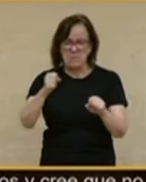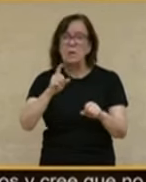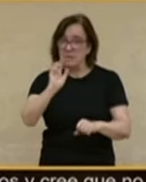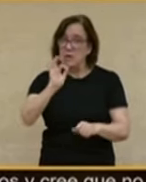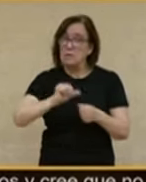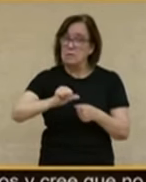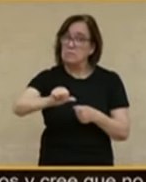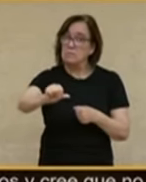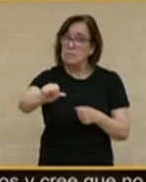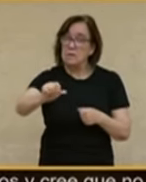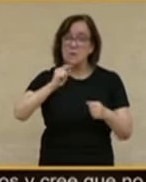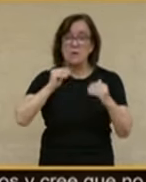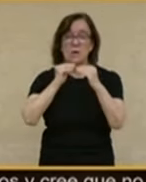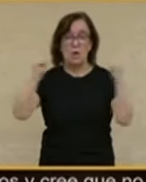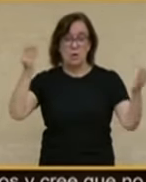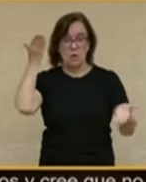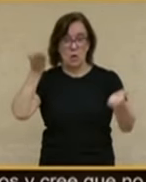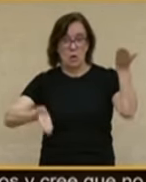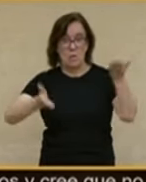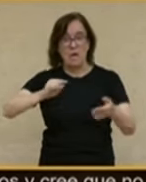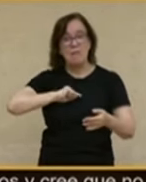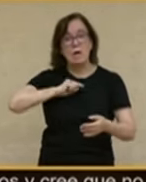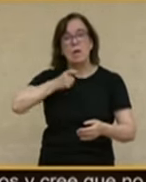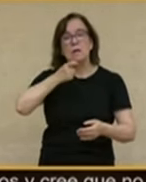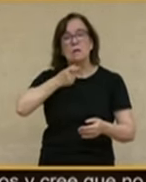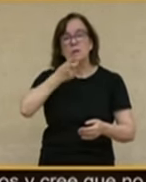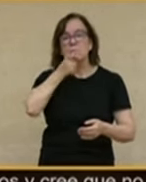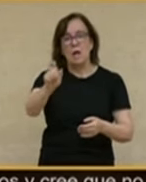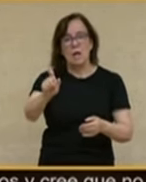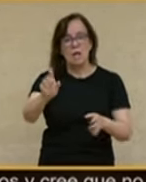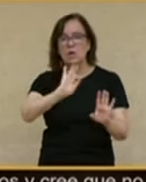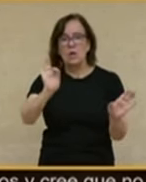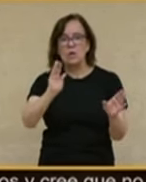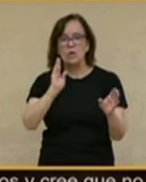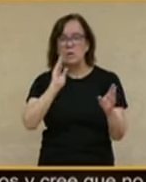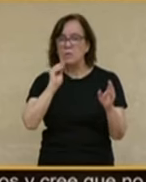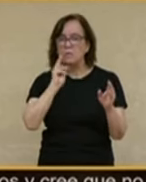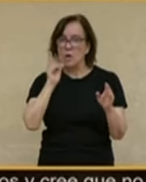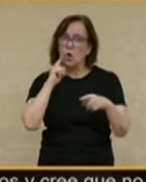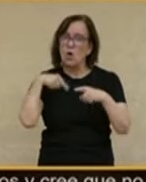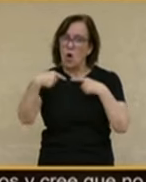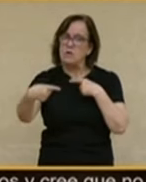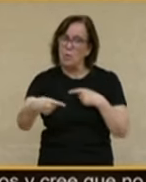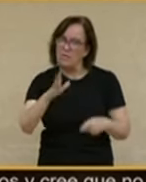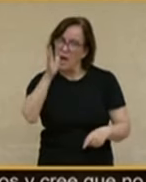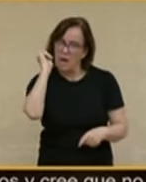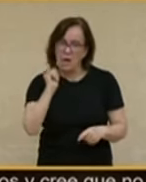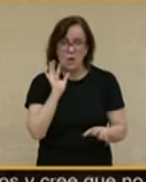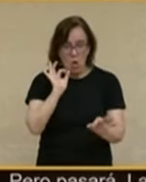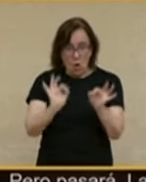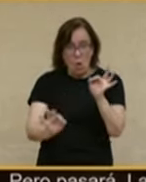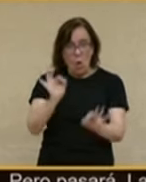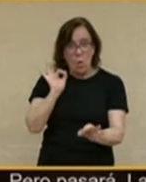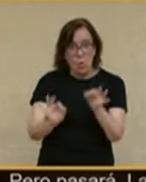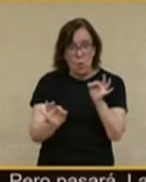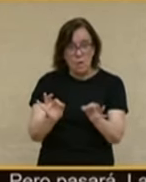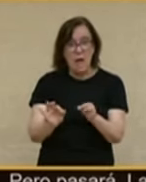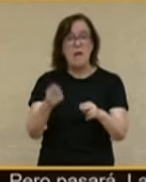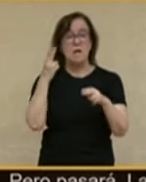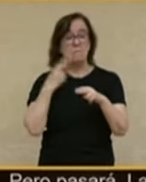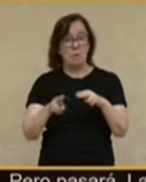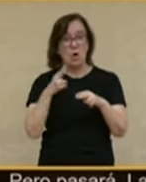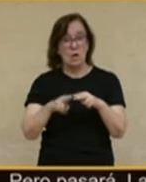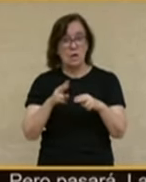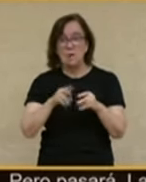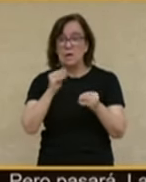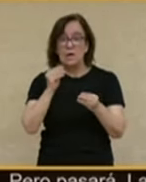pasará. La igualdad, la justicia y el valor de la palabra no van a verse atenazadas sin consecuencia alguna. Jurídicamente y políticamente